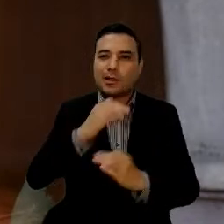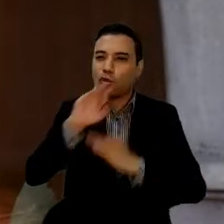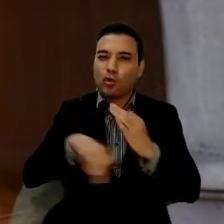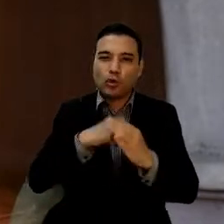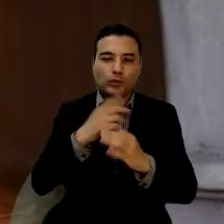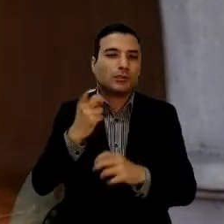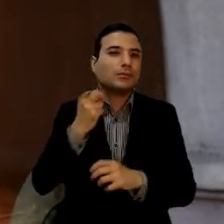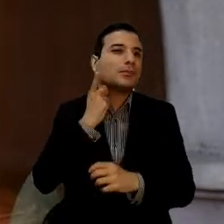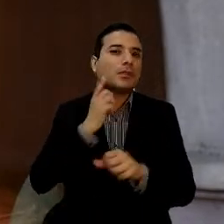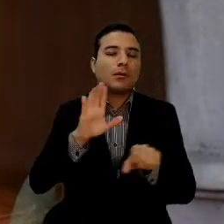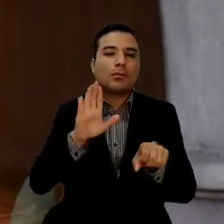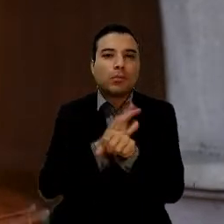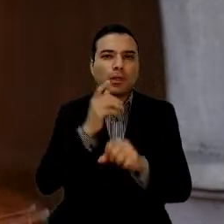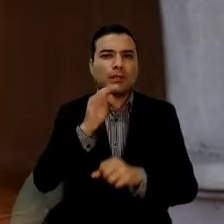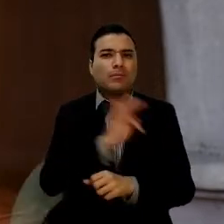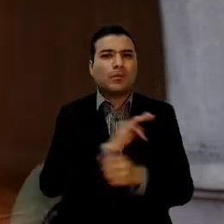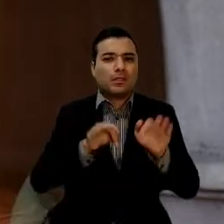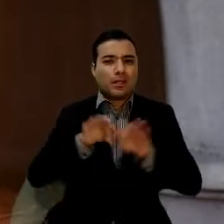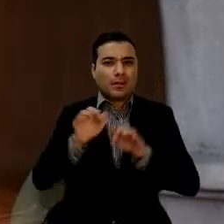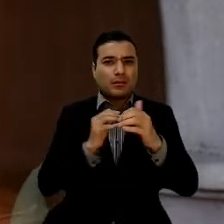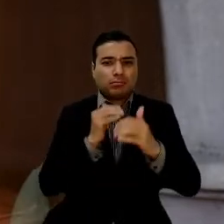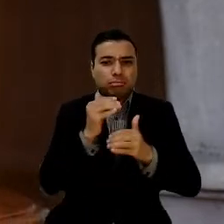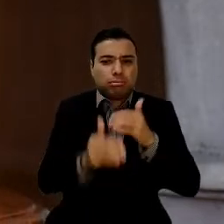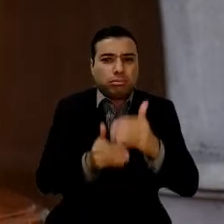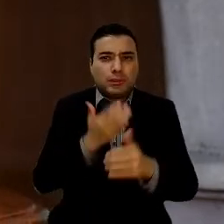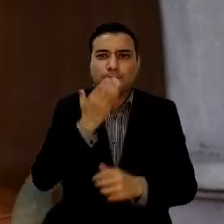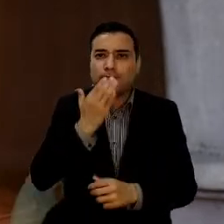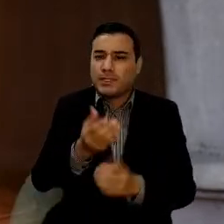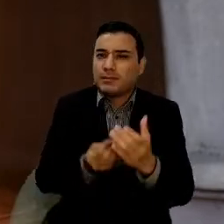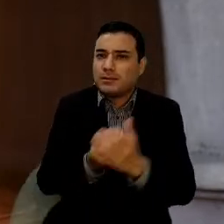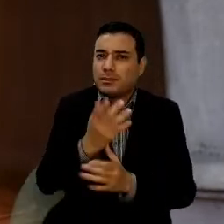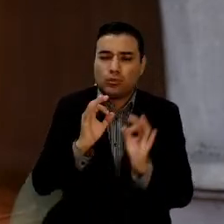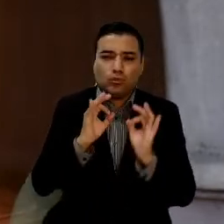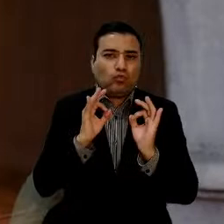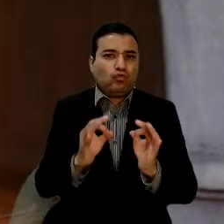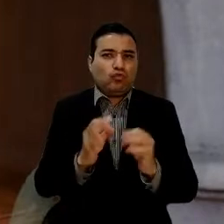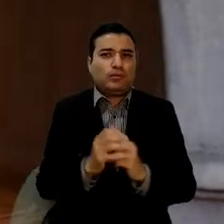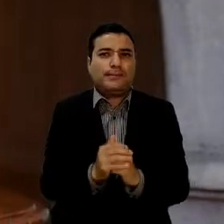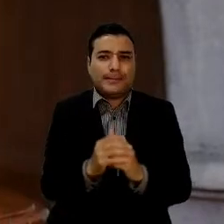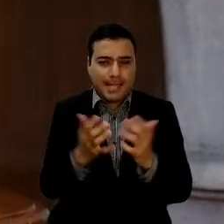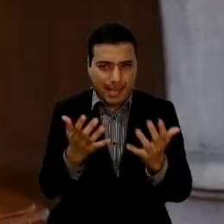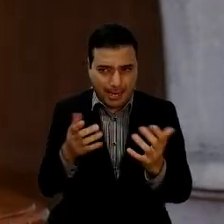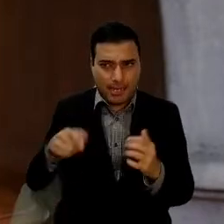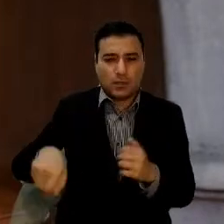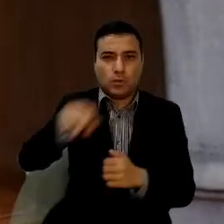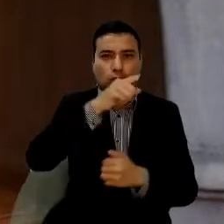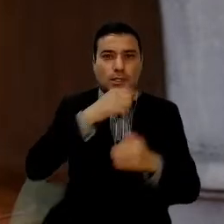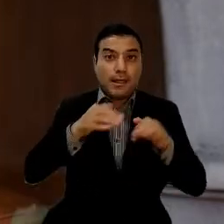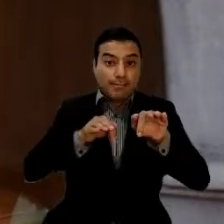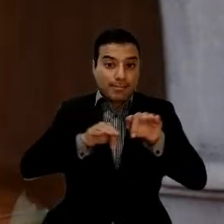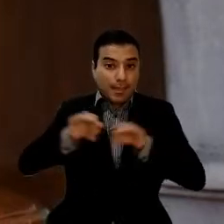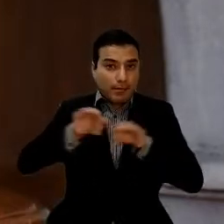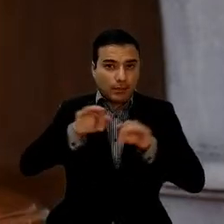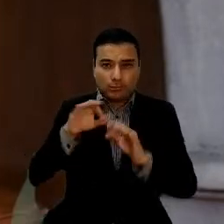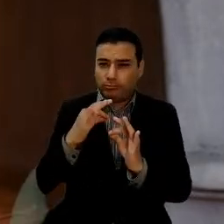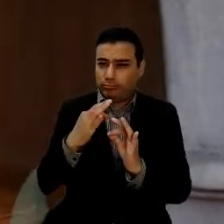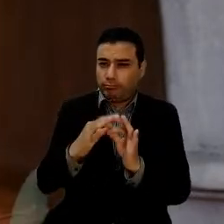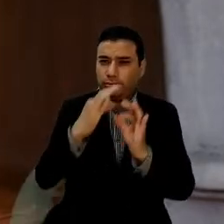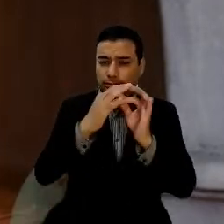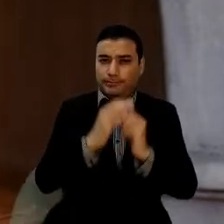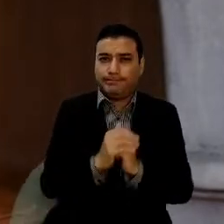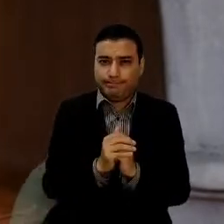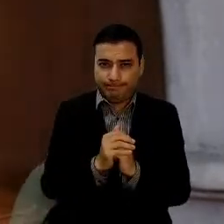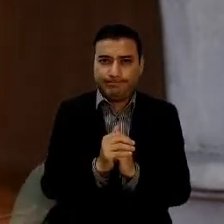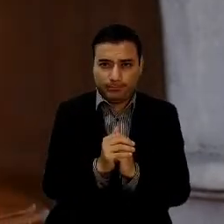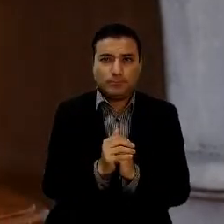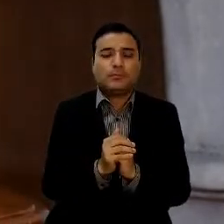transitar en los mejores términos y con resultado que dejen para su debida valoración y dimensión en esta esfera de la